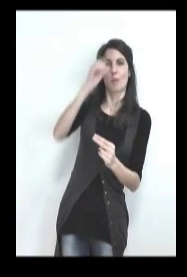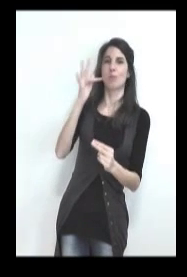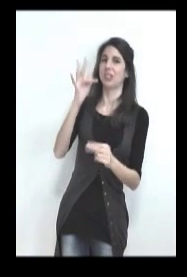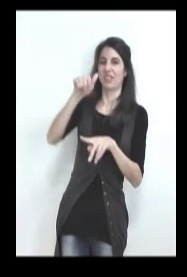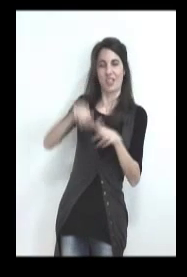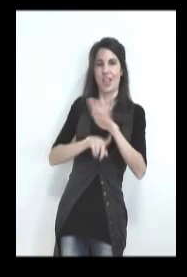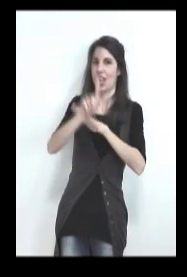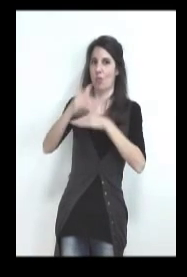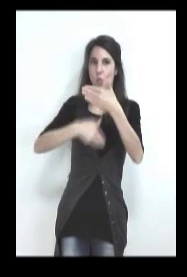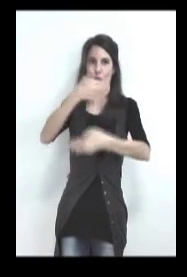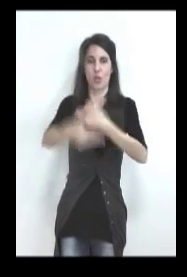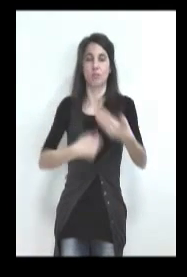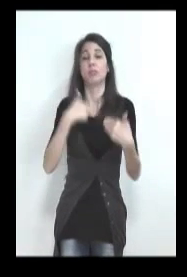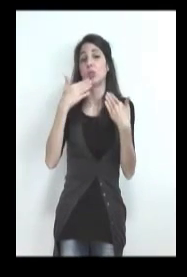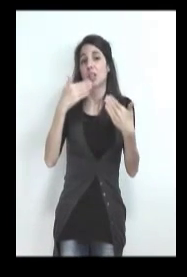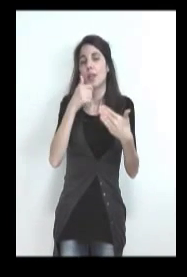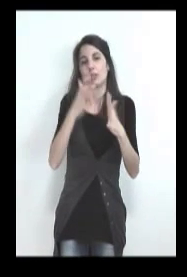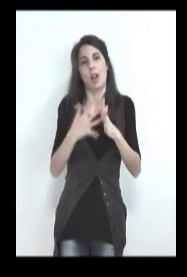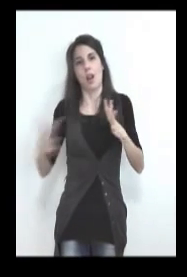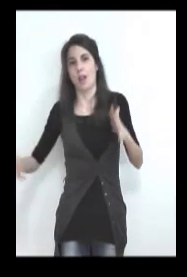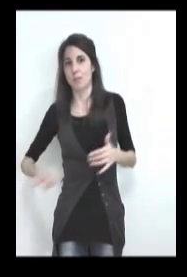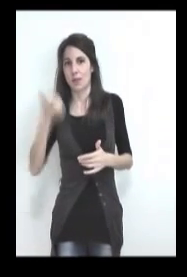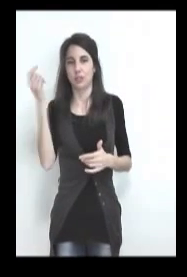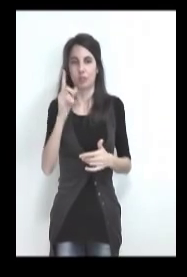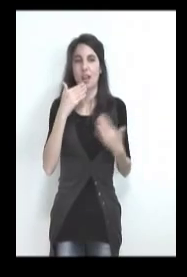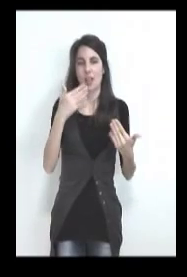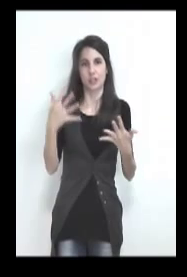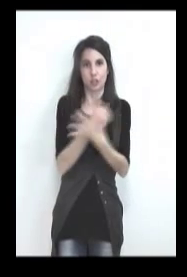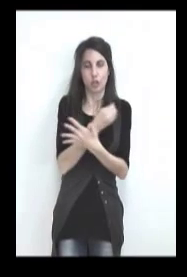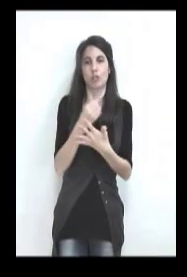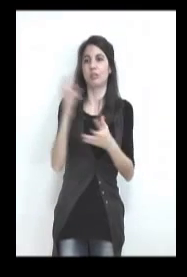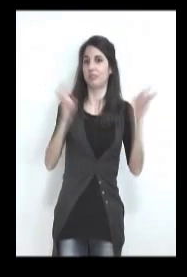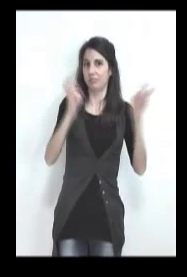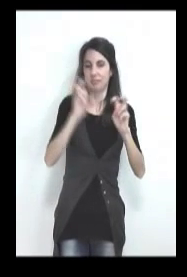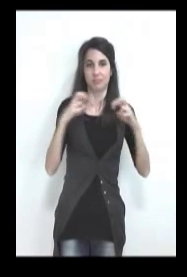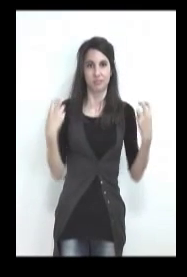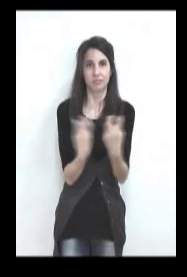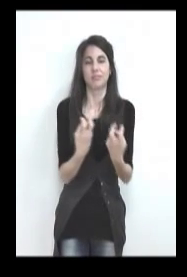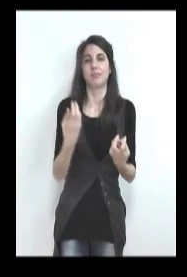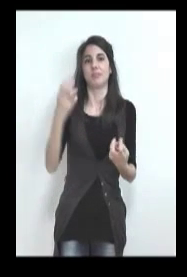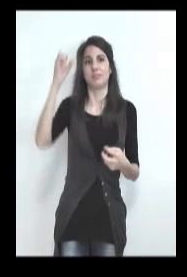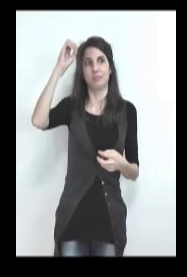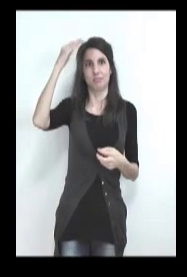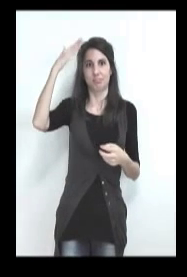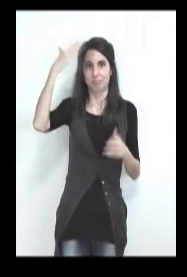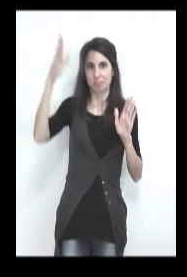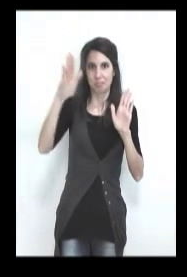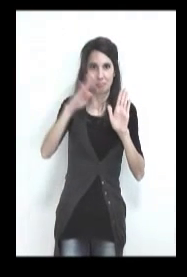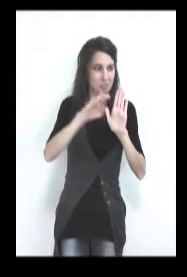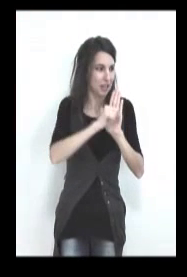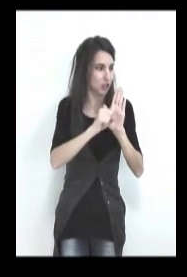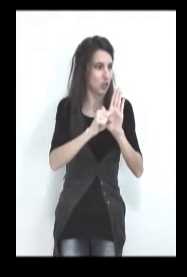Muchísimas gracias, no me extiendo más, a todos, a los asistentes, a los patronos, a los que finalmente también